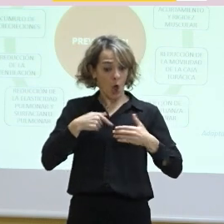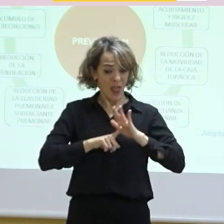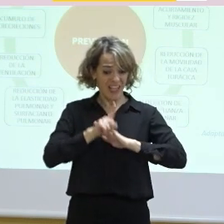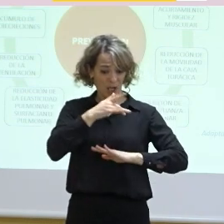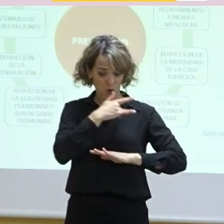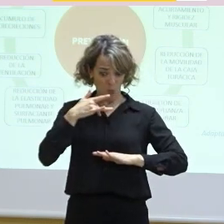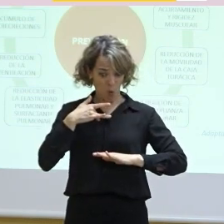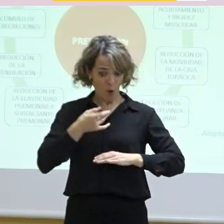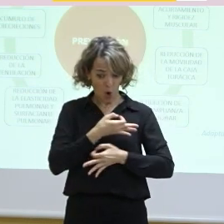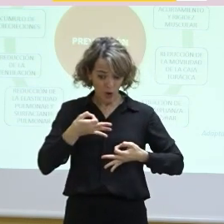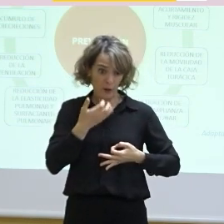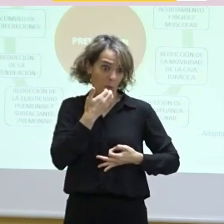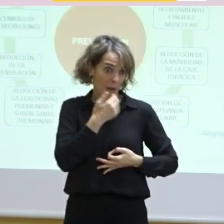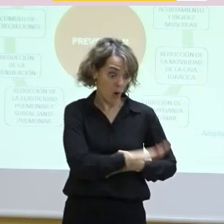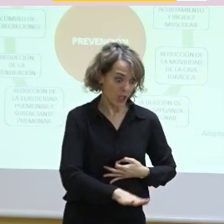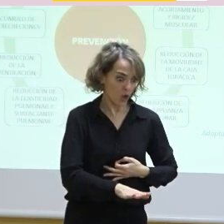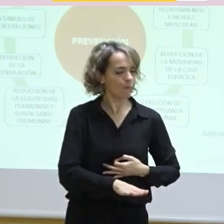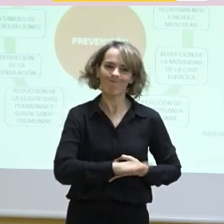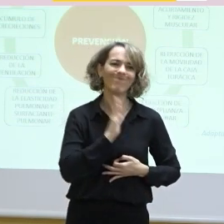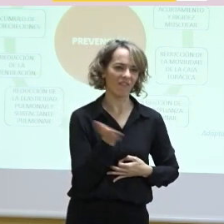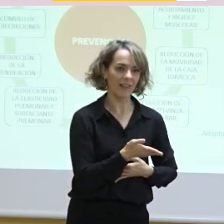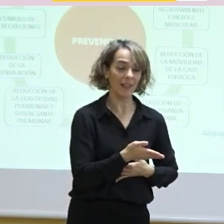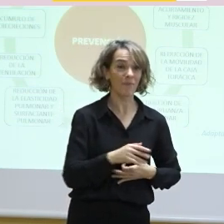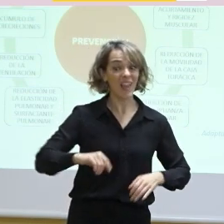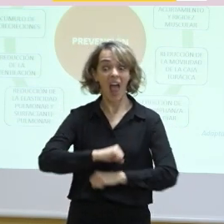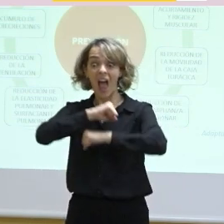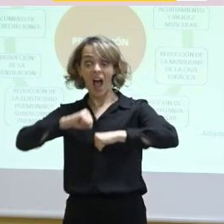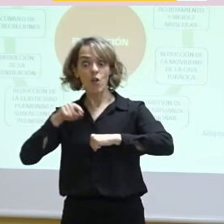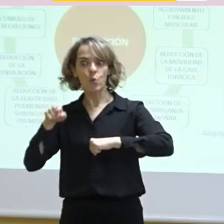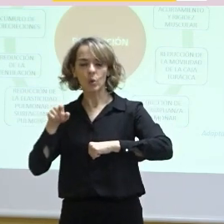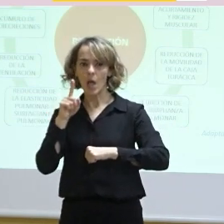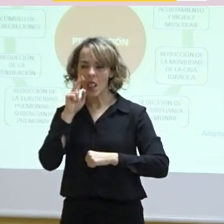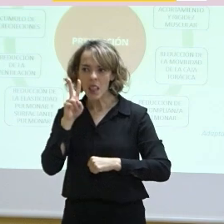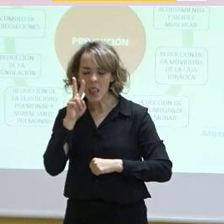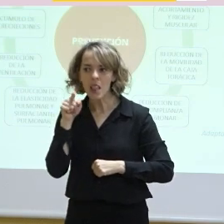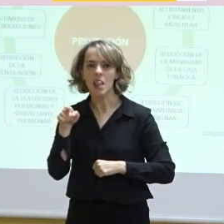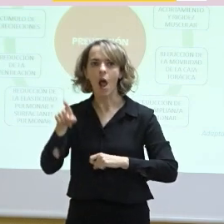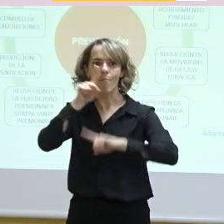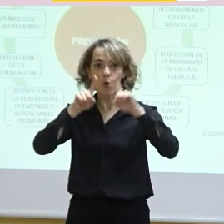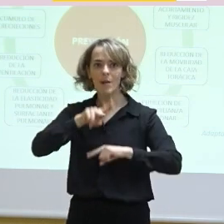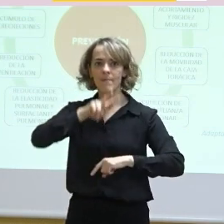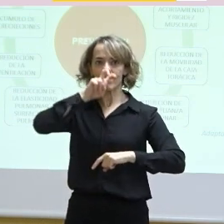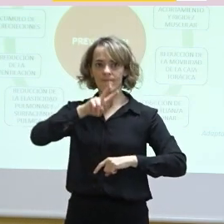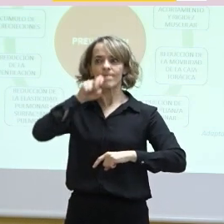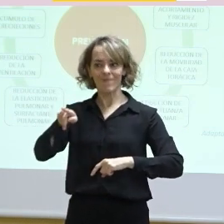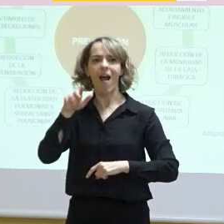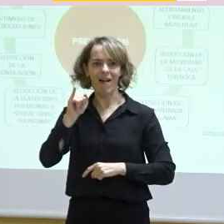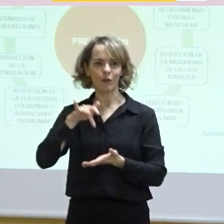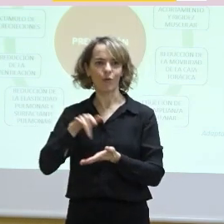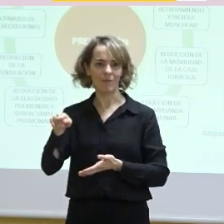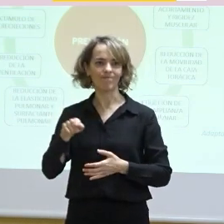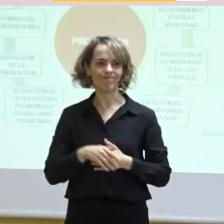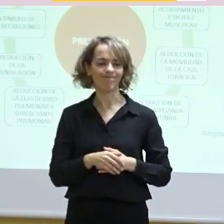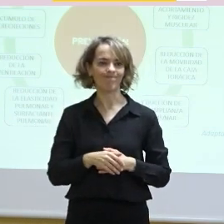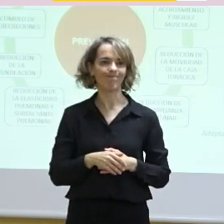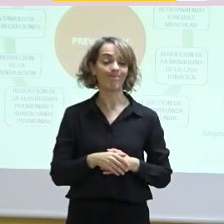caso de los niños, y en el caso de los adultos empezamos a ver que es más frecuente que tengan problemas respiratorios. Hay